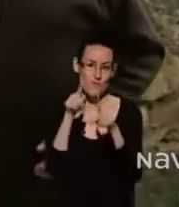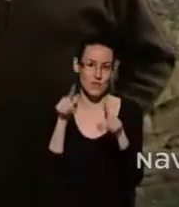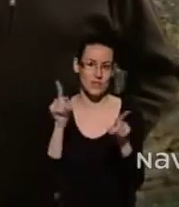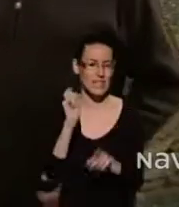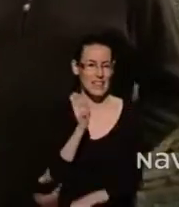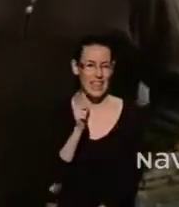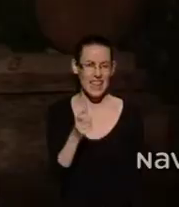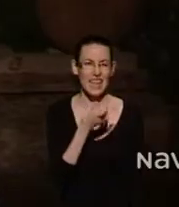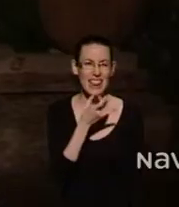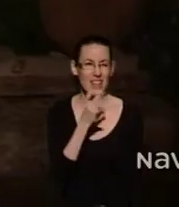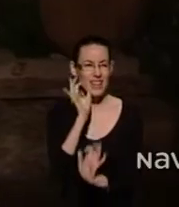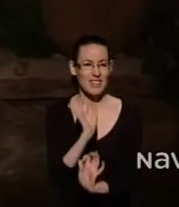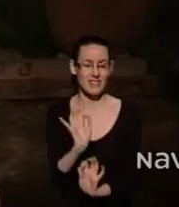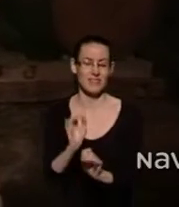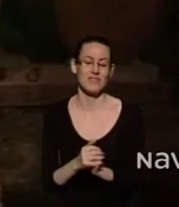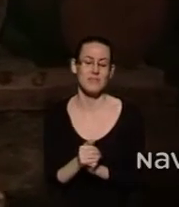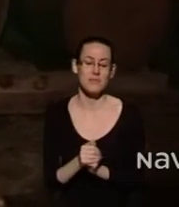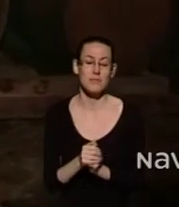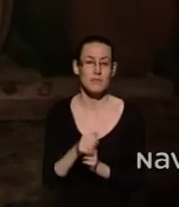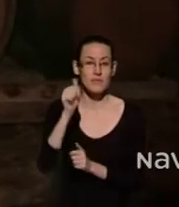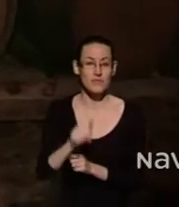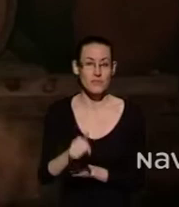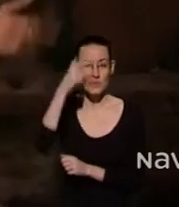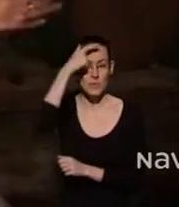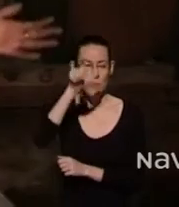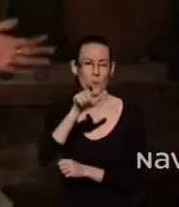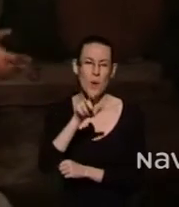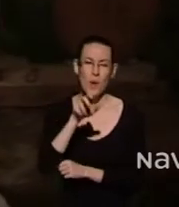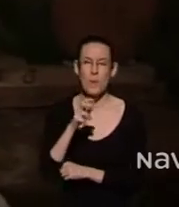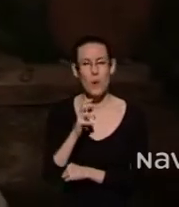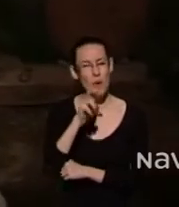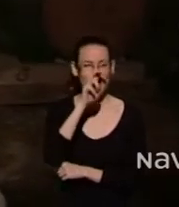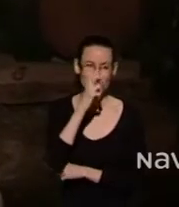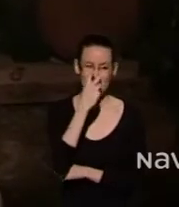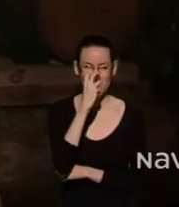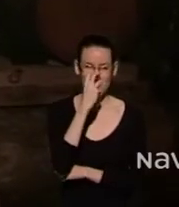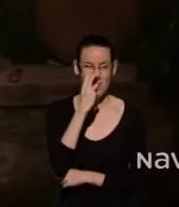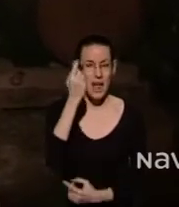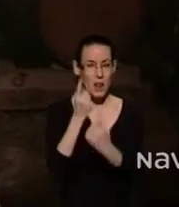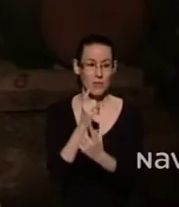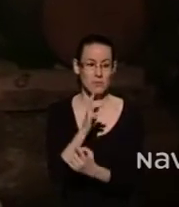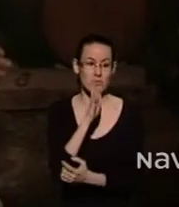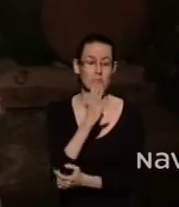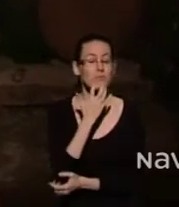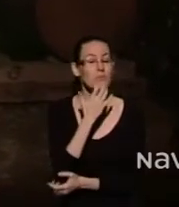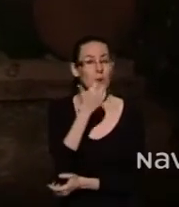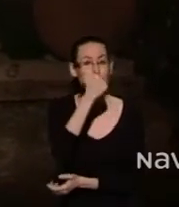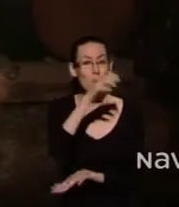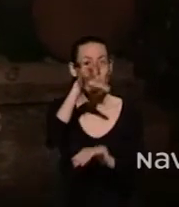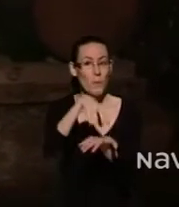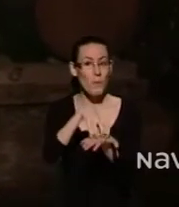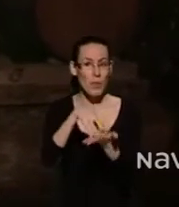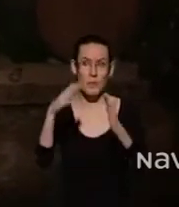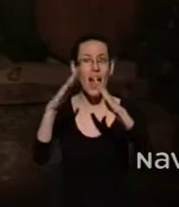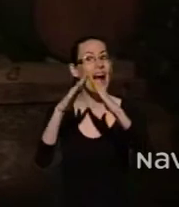duendes. Alguna de las curiosidades de esta villa es que podemos disfrutar de bodegas en casas privadas. Y también dice